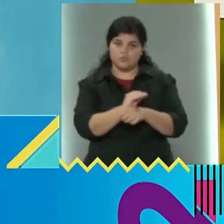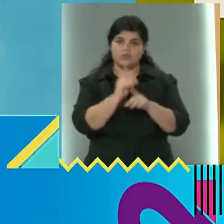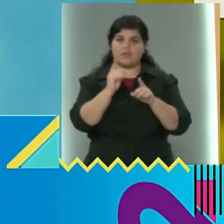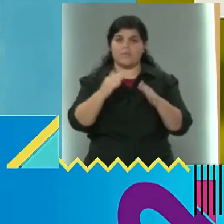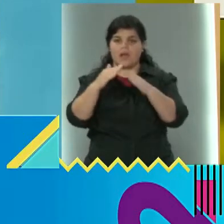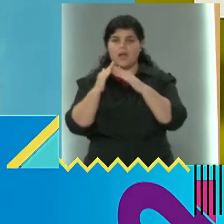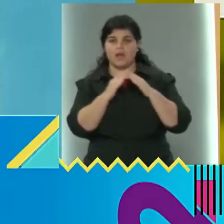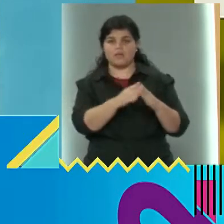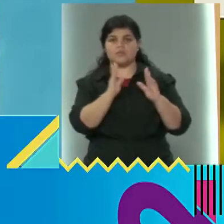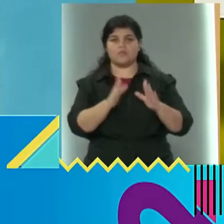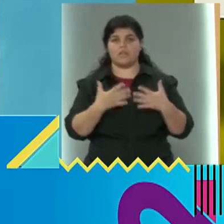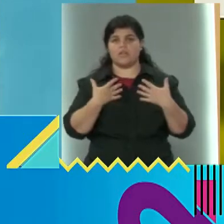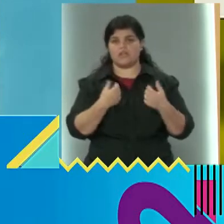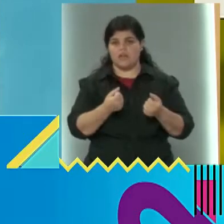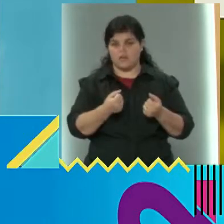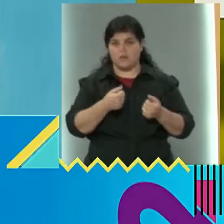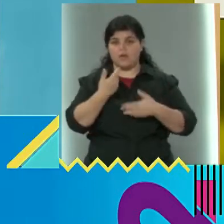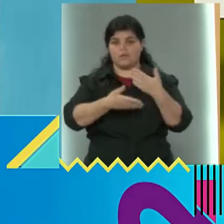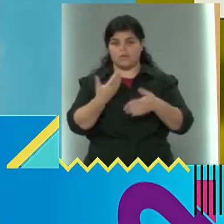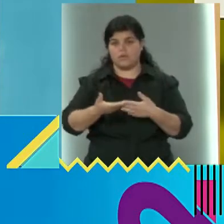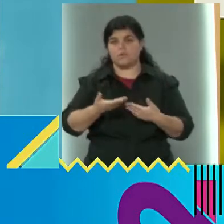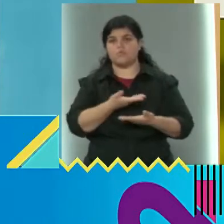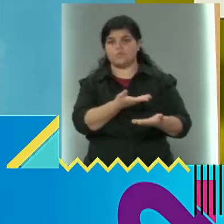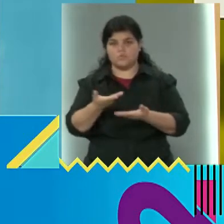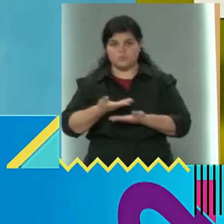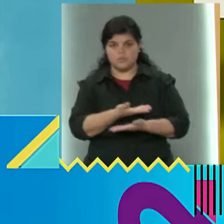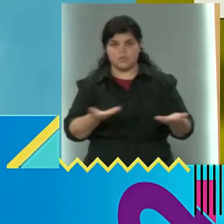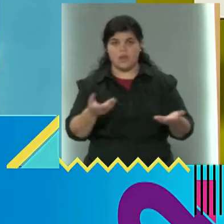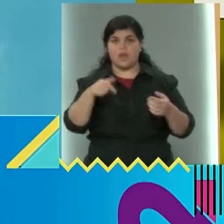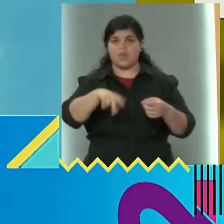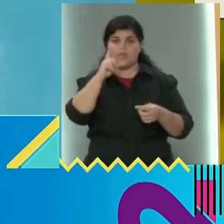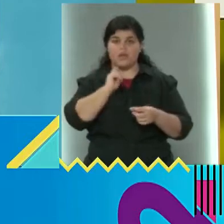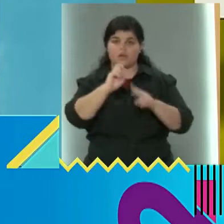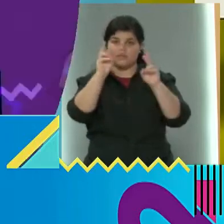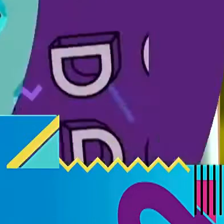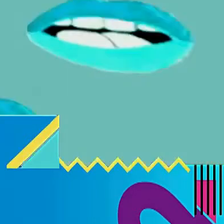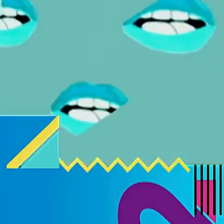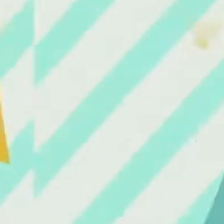médica y los servicios sociales necesarios. Hoy, vivienda en Distintos Parecidos.